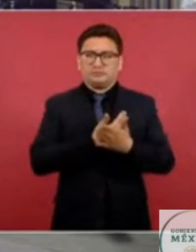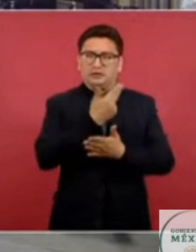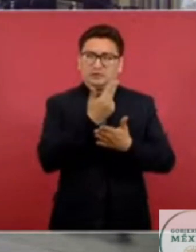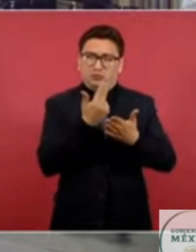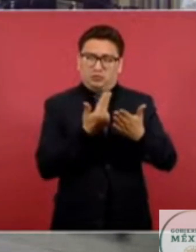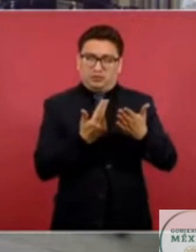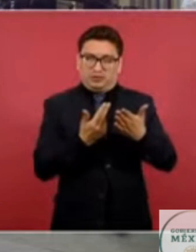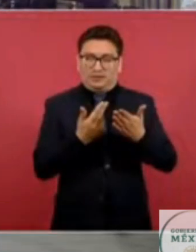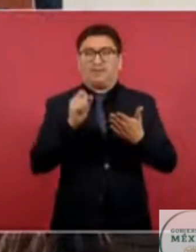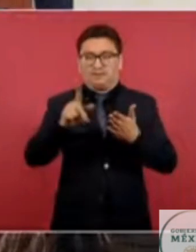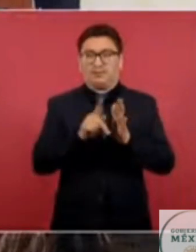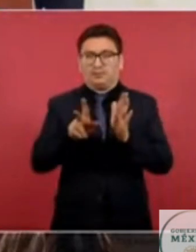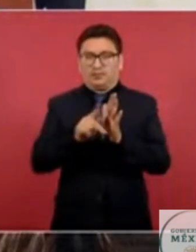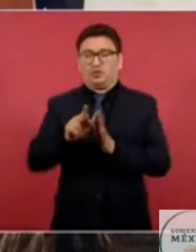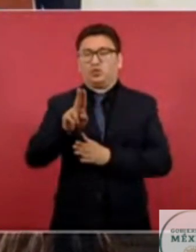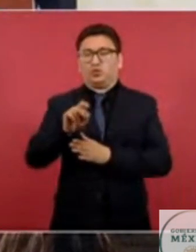es